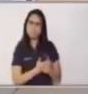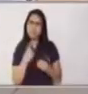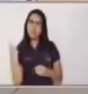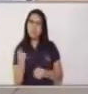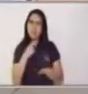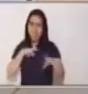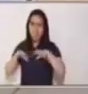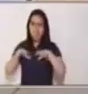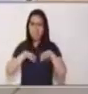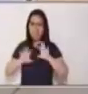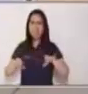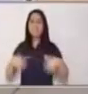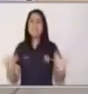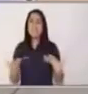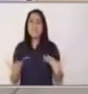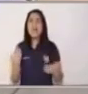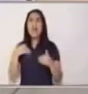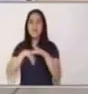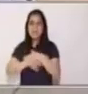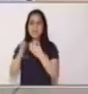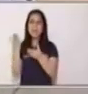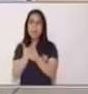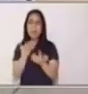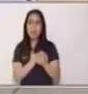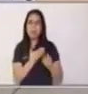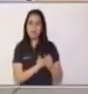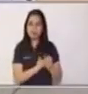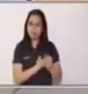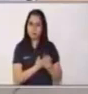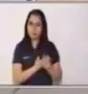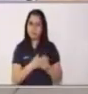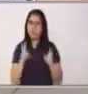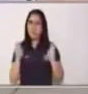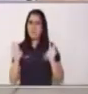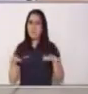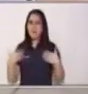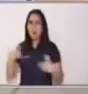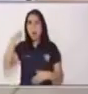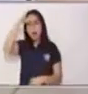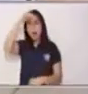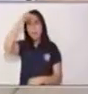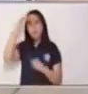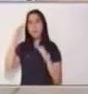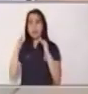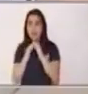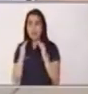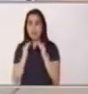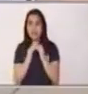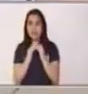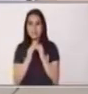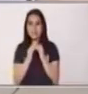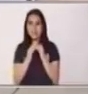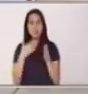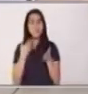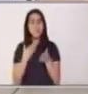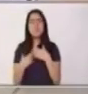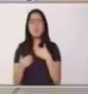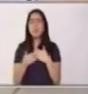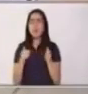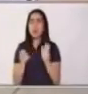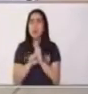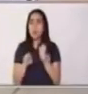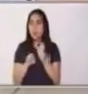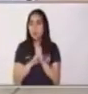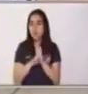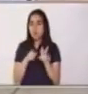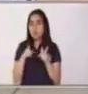ejercicios en tu portafolio de Aprendo en Casa, ya sea la formulación de preguntas o que tú puedas